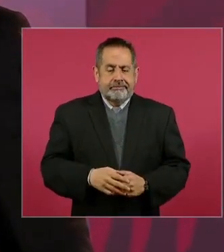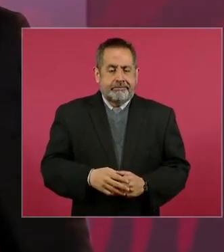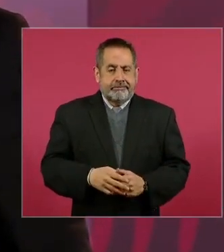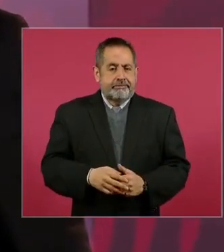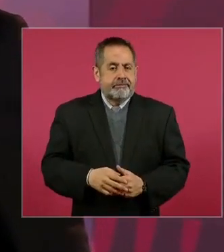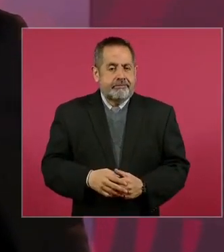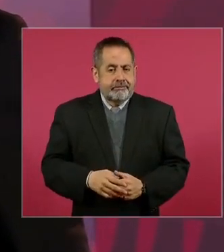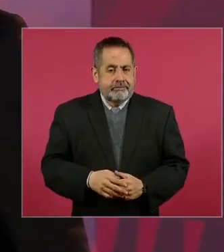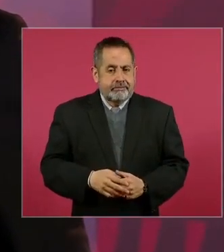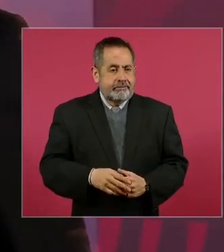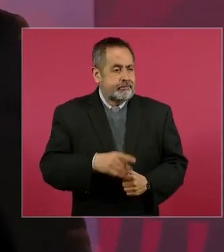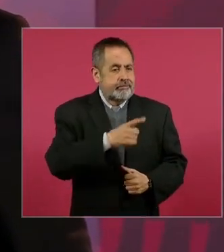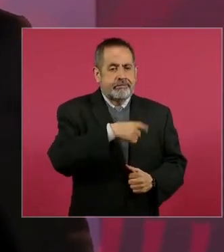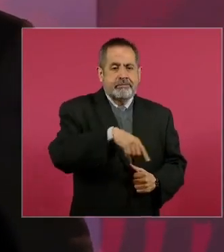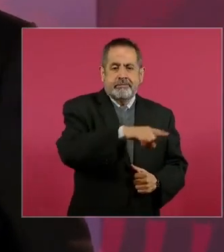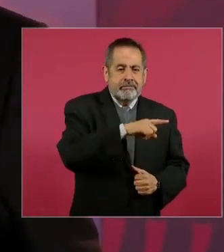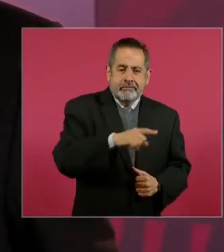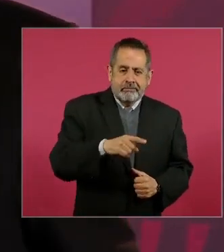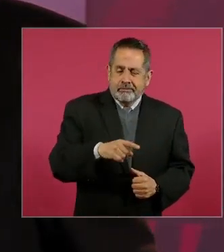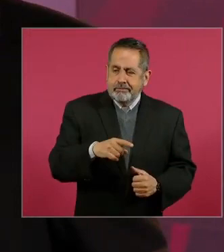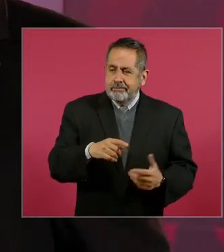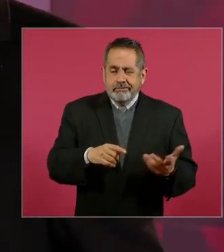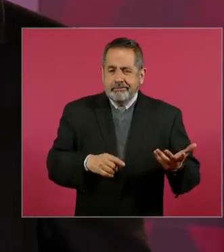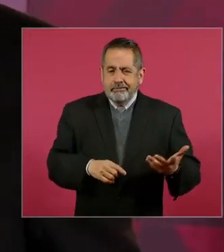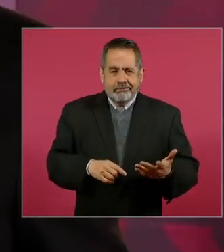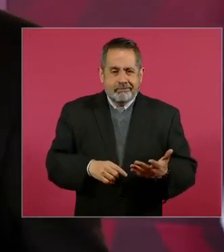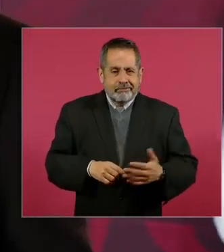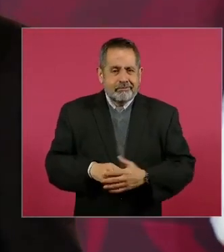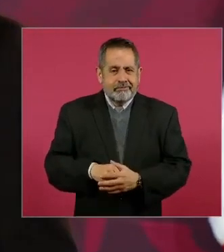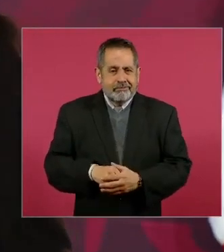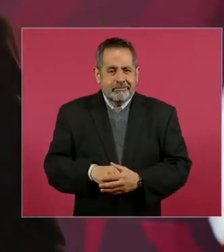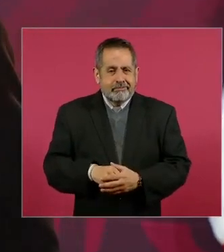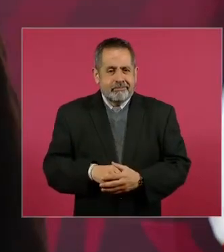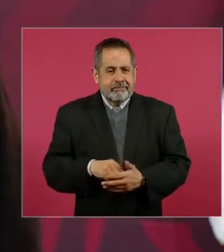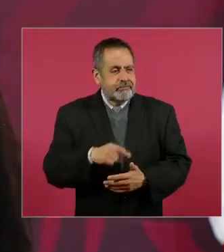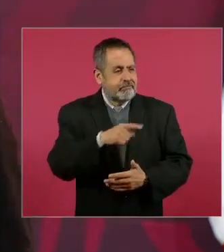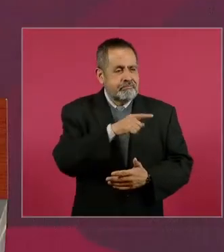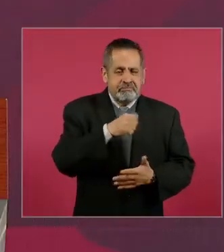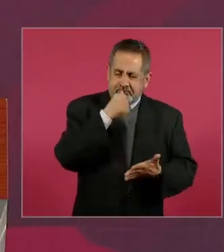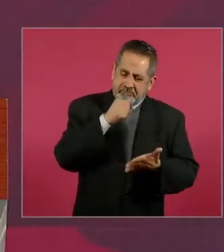escriben ni siquiera una carta a los Reyes Magos.